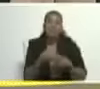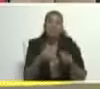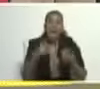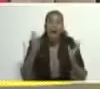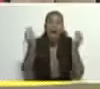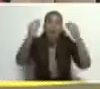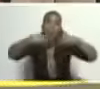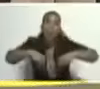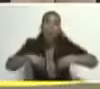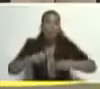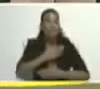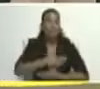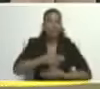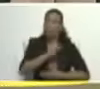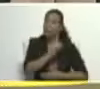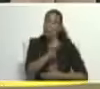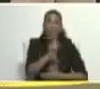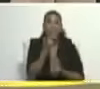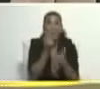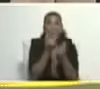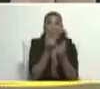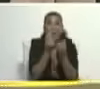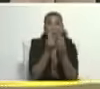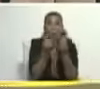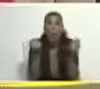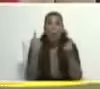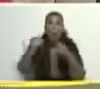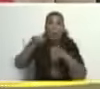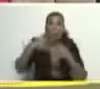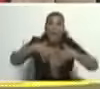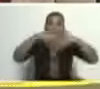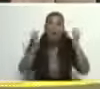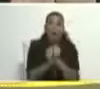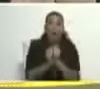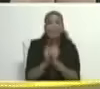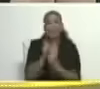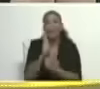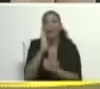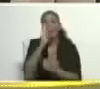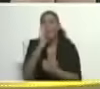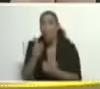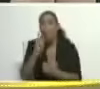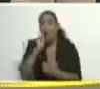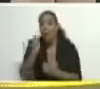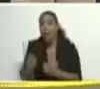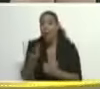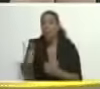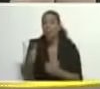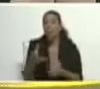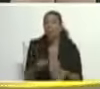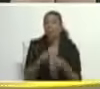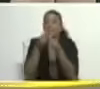términos generosos. ¿Por qué? Porque el dinero se está invirtiendo en la guerra en Ucrania.